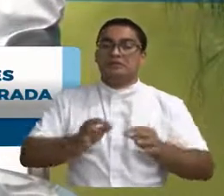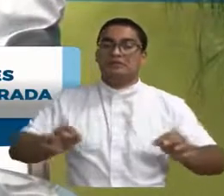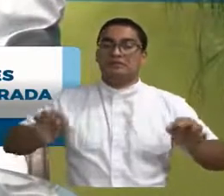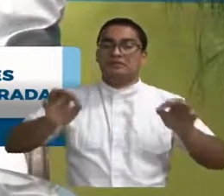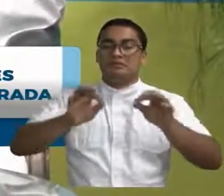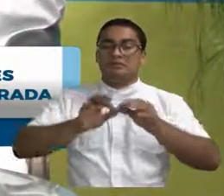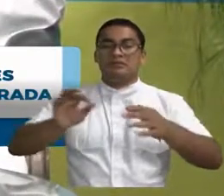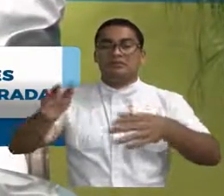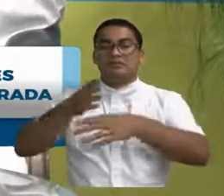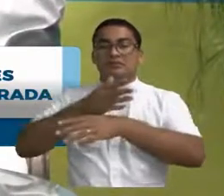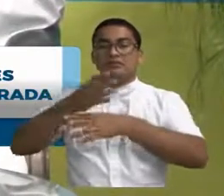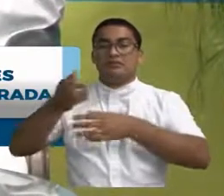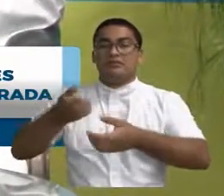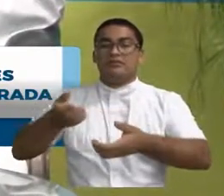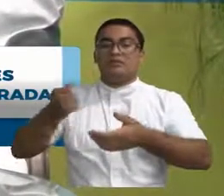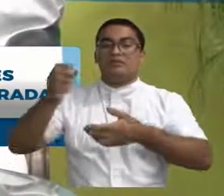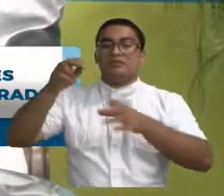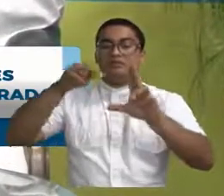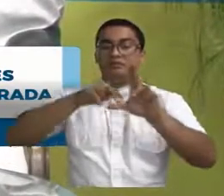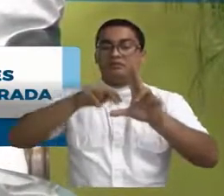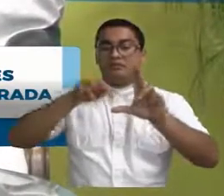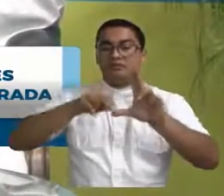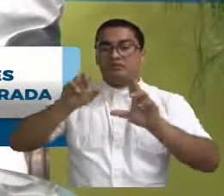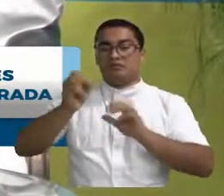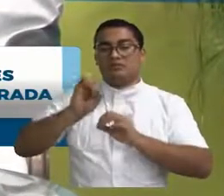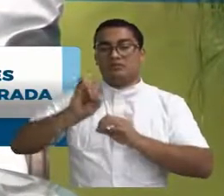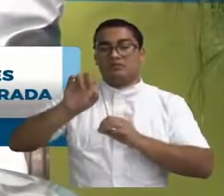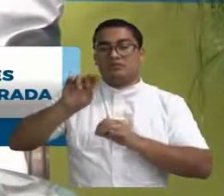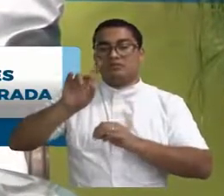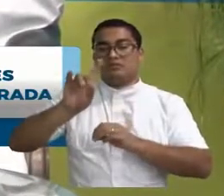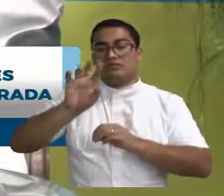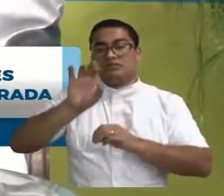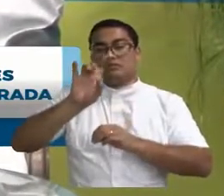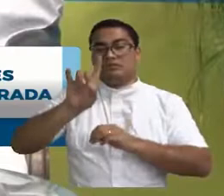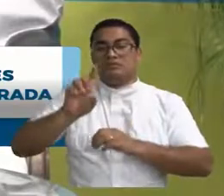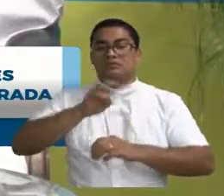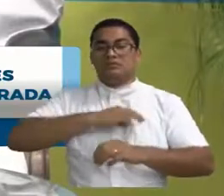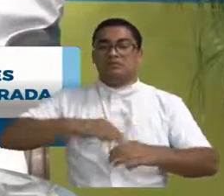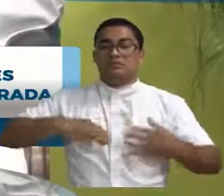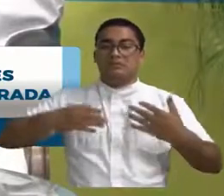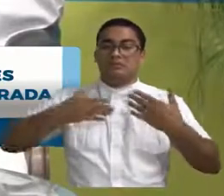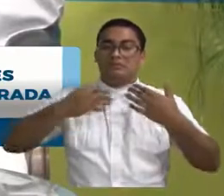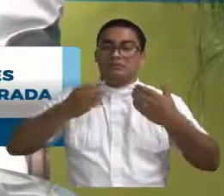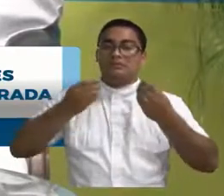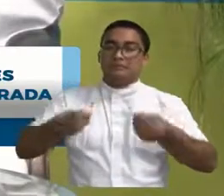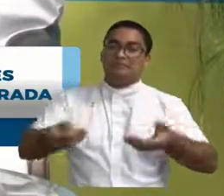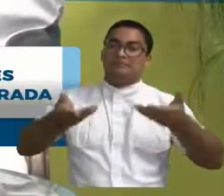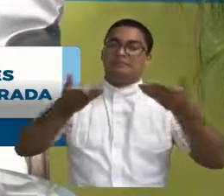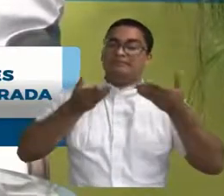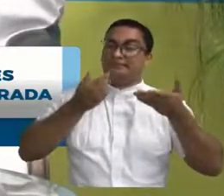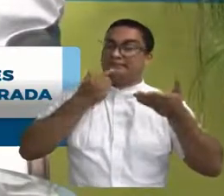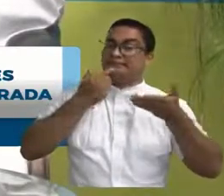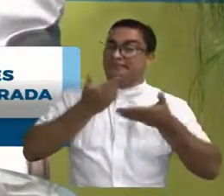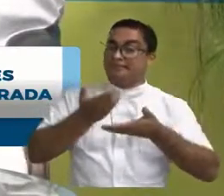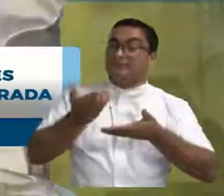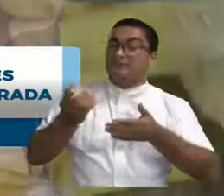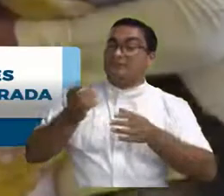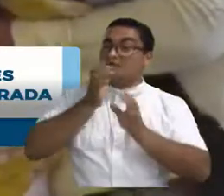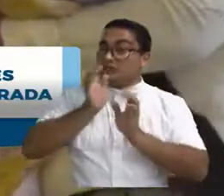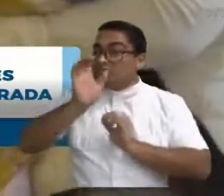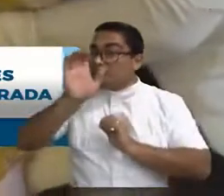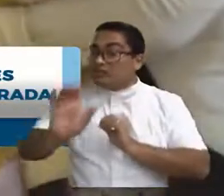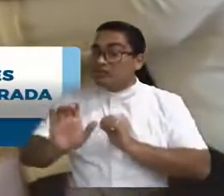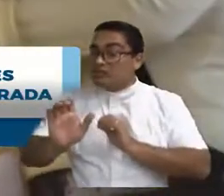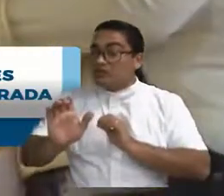las orientaciones que SINAPRED inclusive y el Ministerio de Salud nos está dando. No automedicar a los niños, por ejemplo, como decía